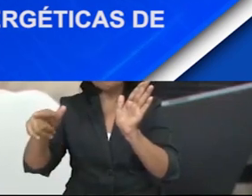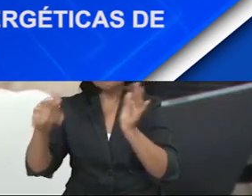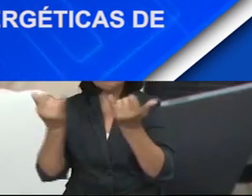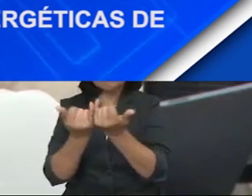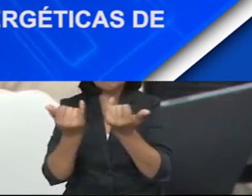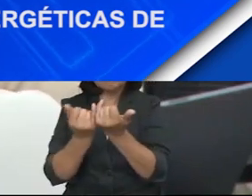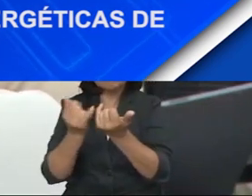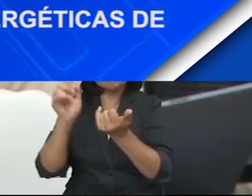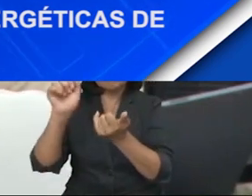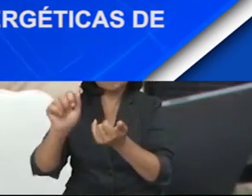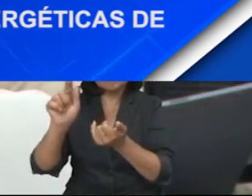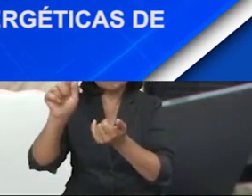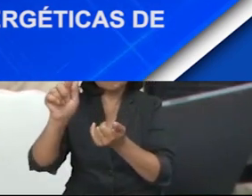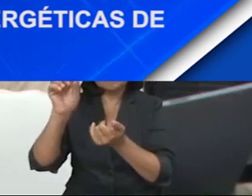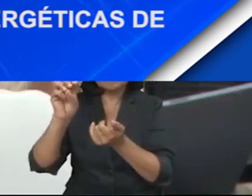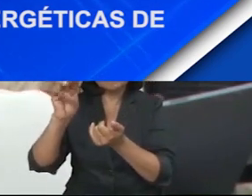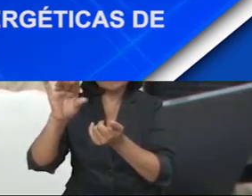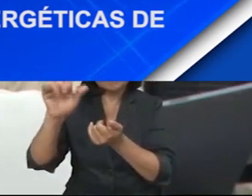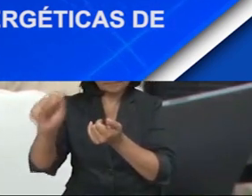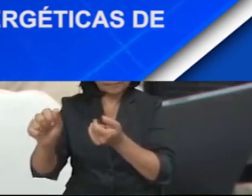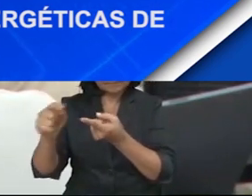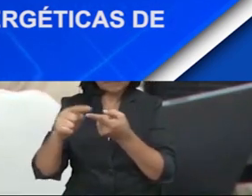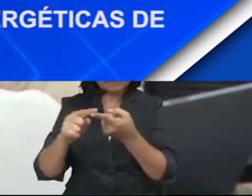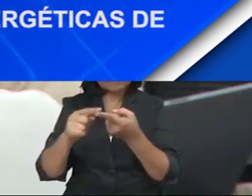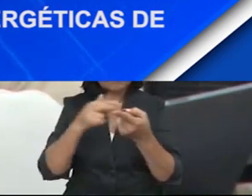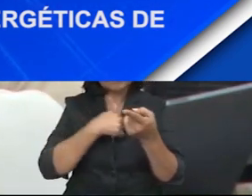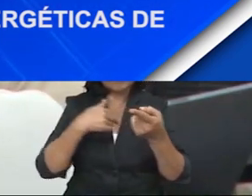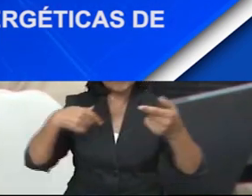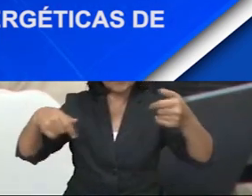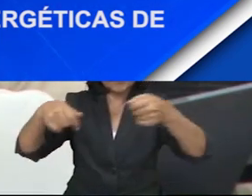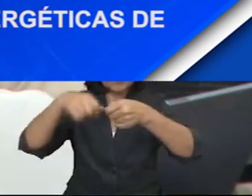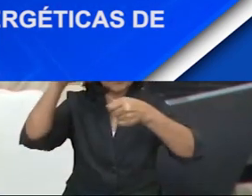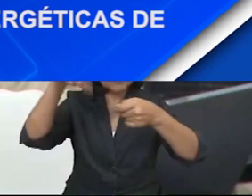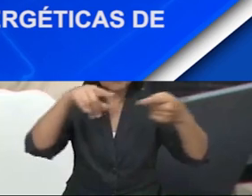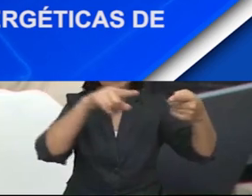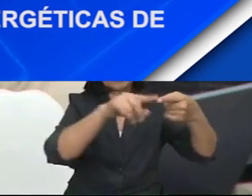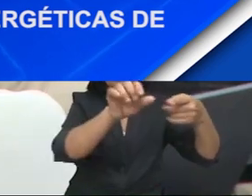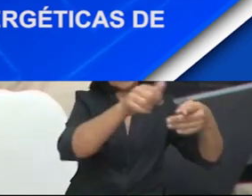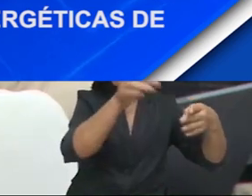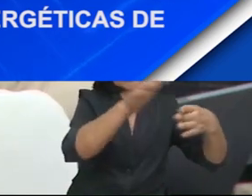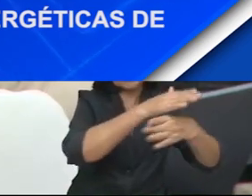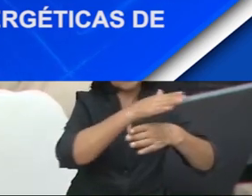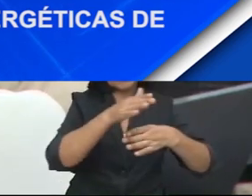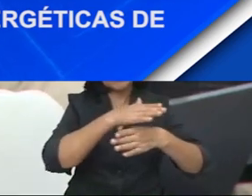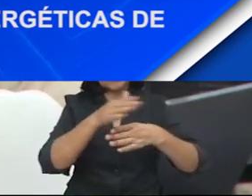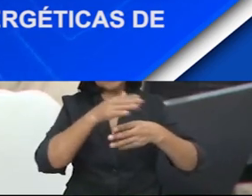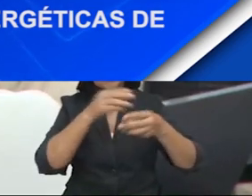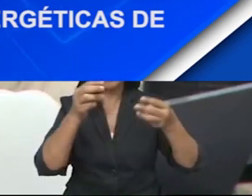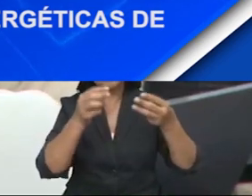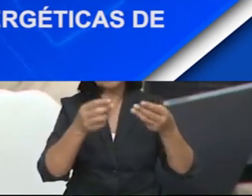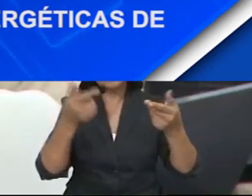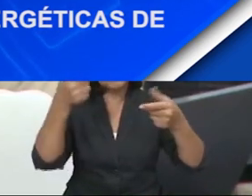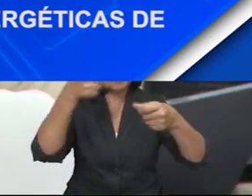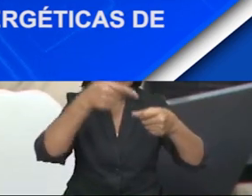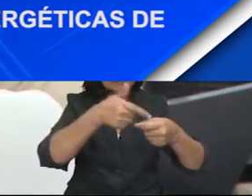el uso de la energía atómica para generar energía que estos otros tipos de